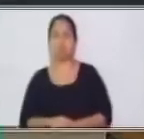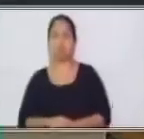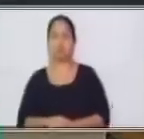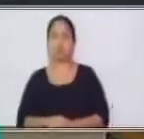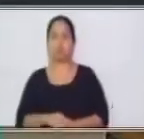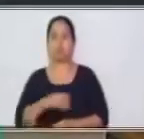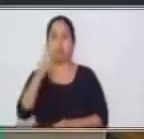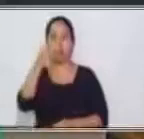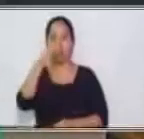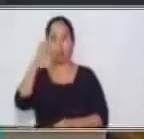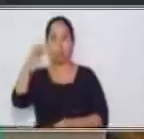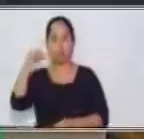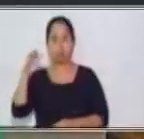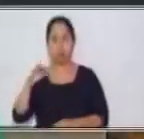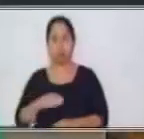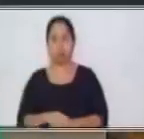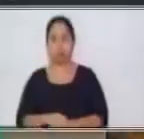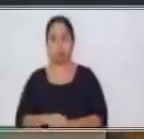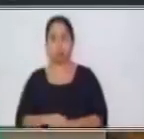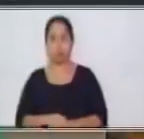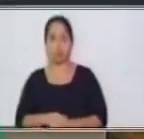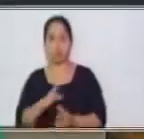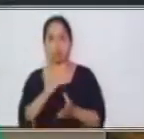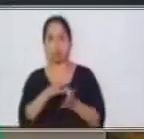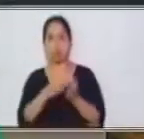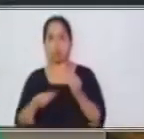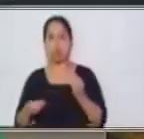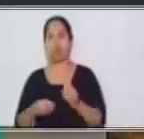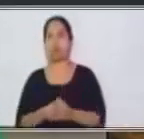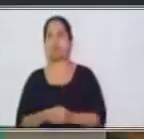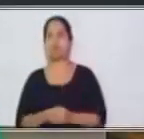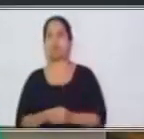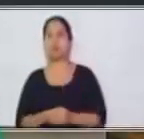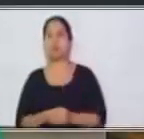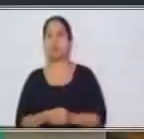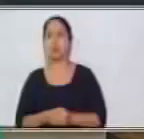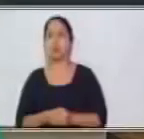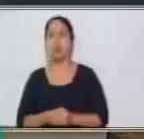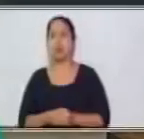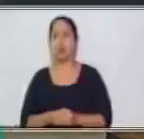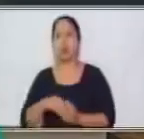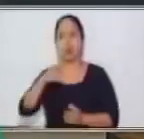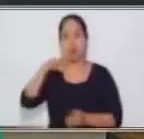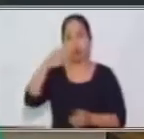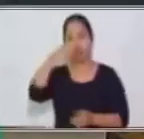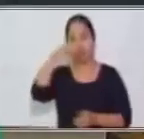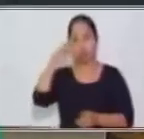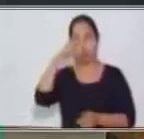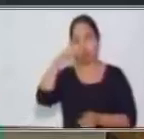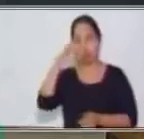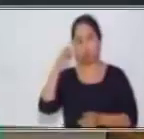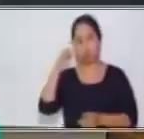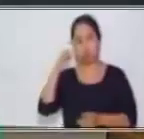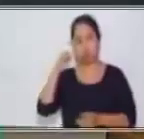Seno de alfa va a ser igual al cateto opuesto